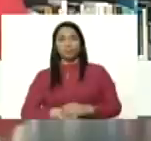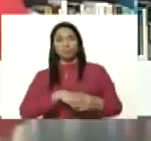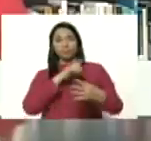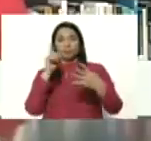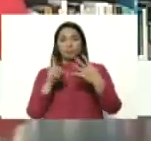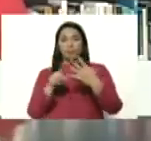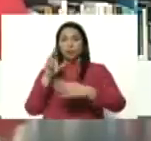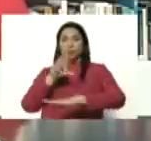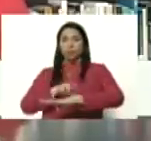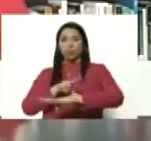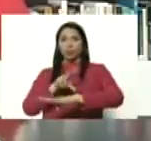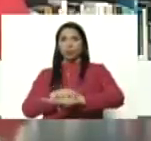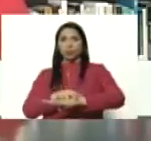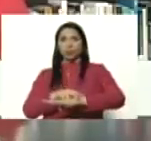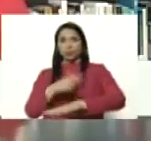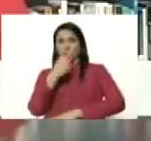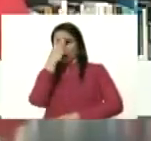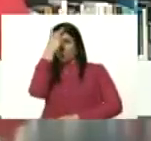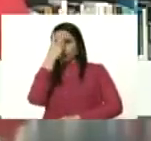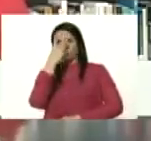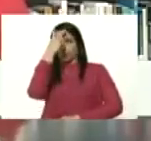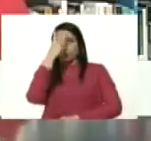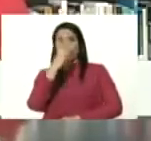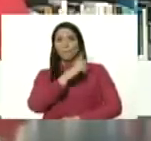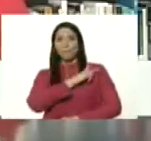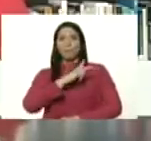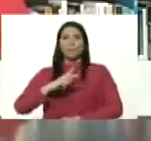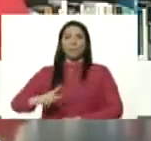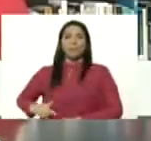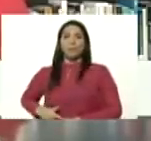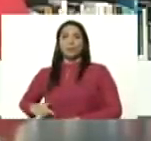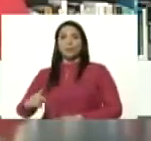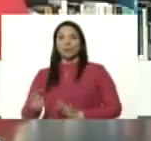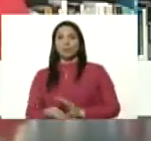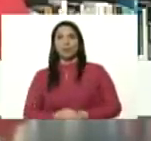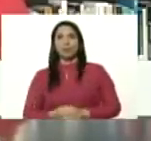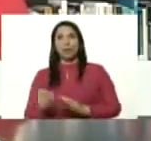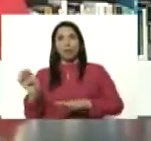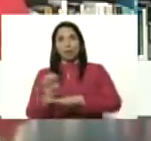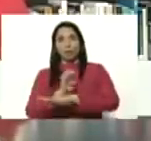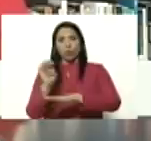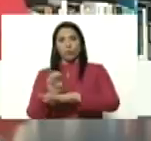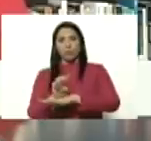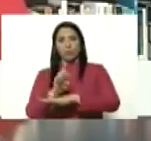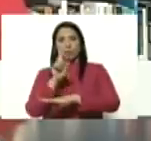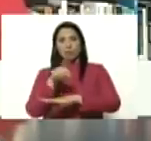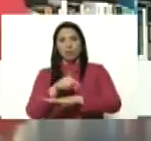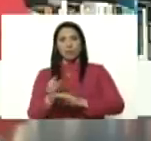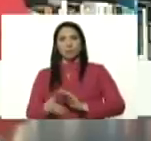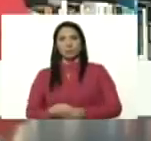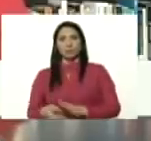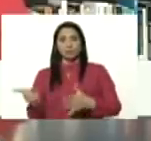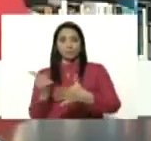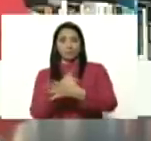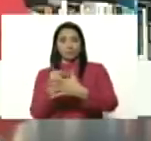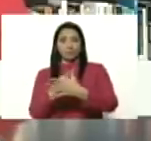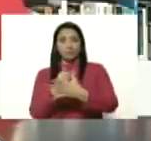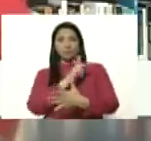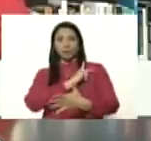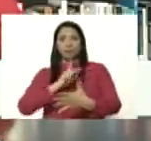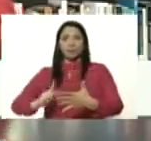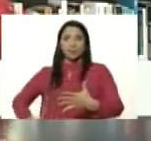doctor Tarek Al-Aissami, viceministro, vicepresidente de Economía, y la vicepresidenta ejecutiva